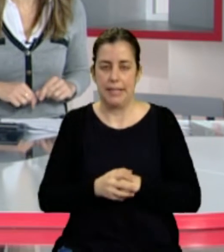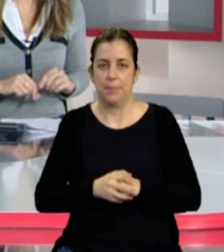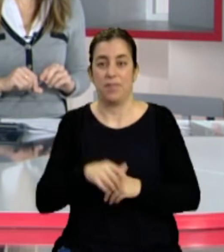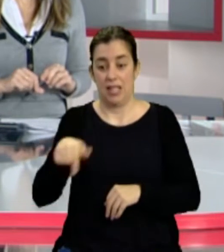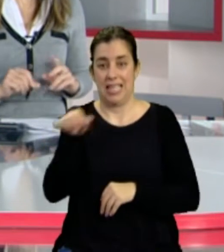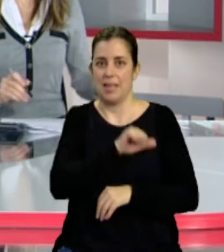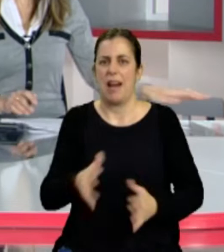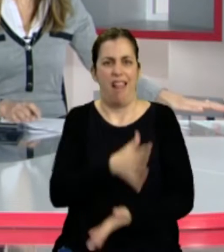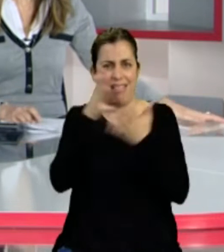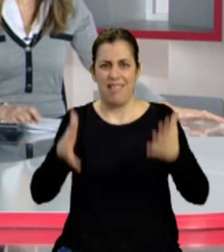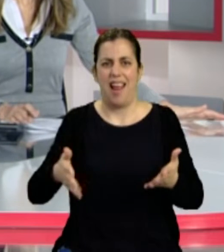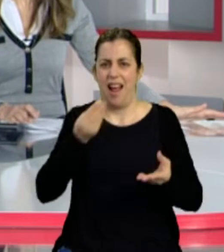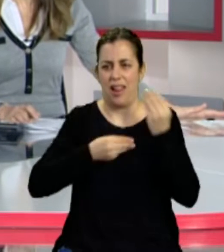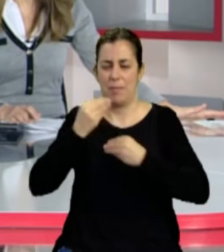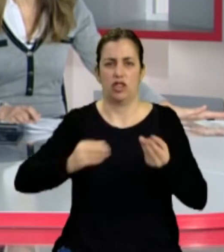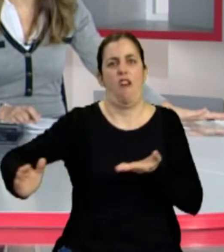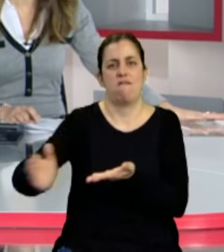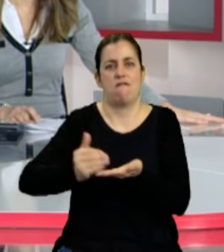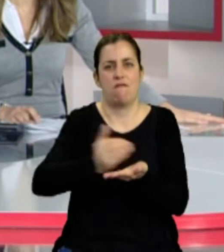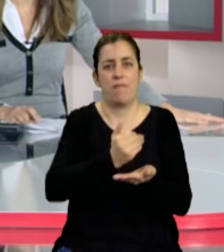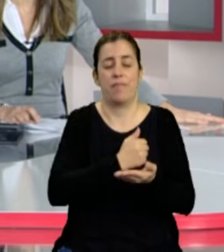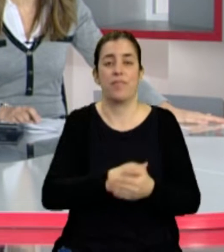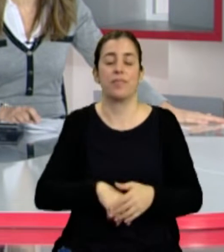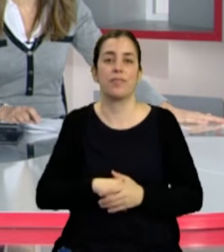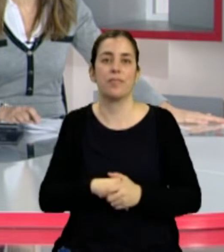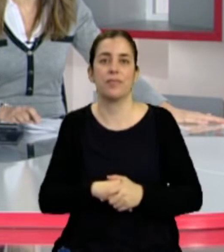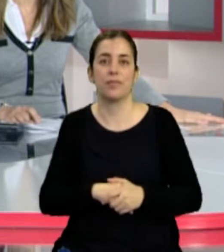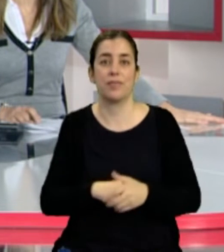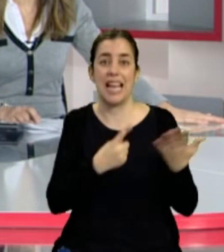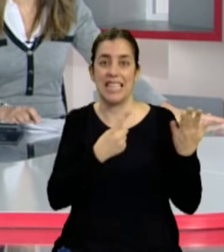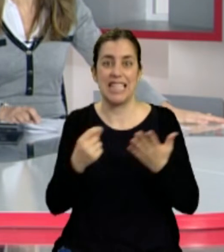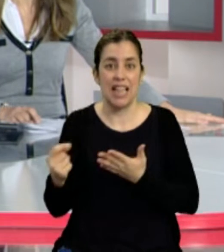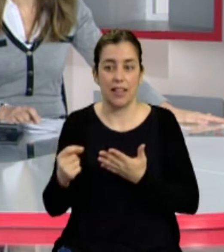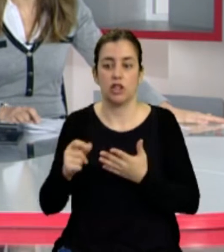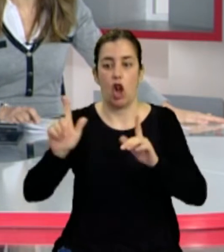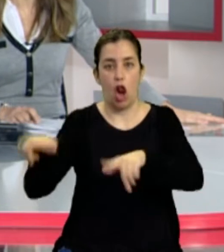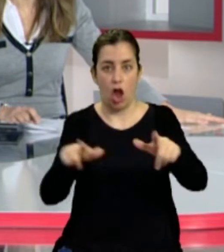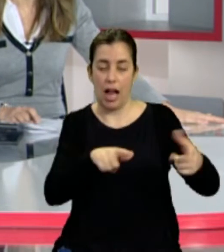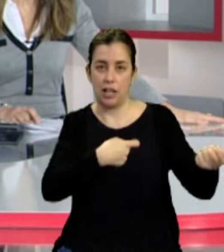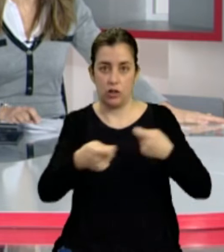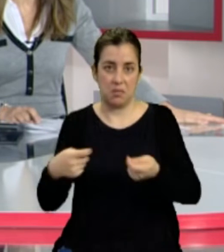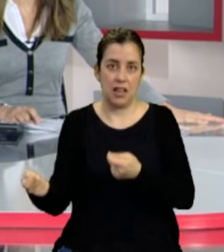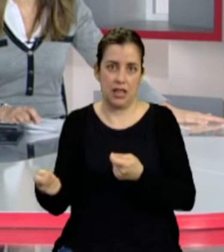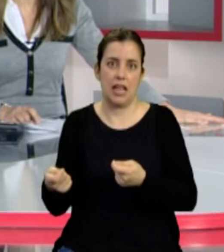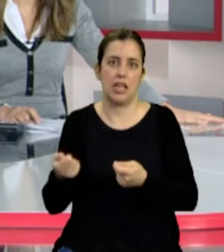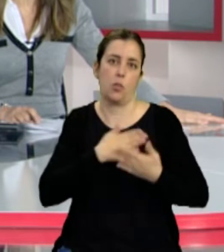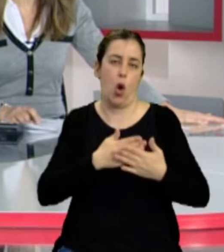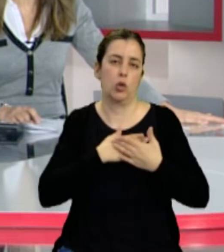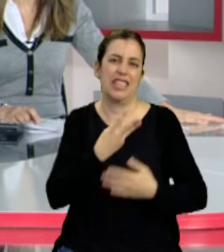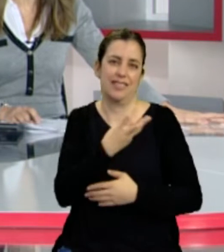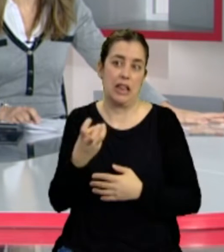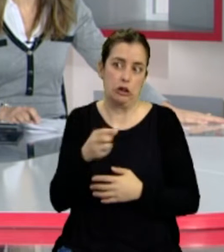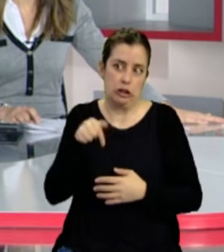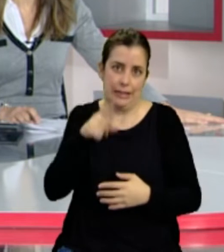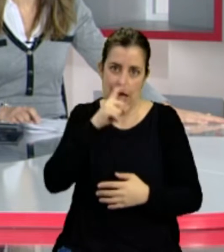gran recogida de alimentos. Esta vez no estarán los 3.000 voluntarios en los 600 espacios comerciales de Navarra, pero esperan superar las 240 toneladas